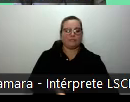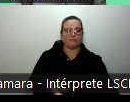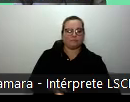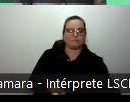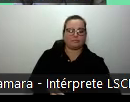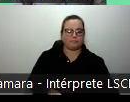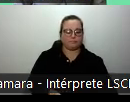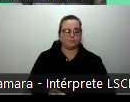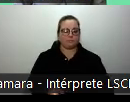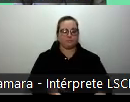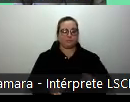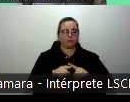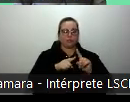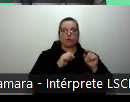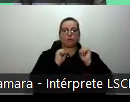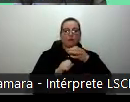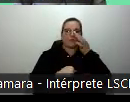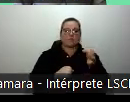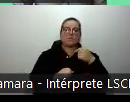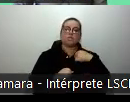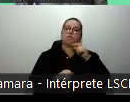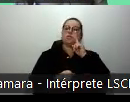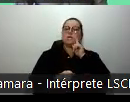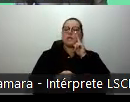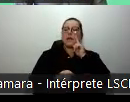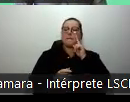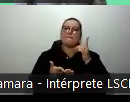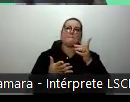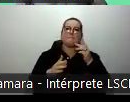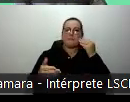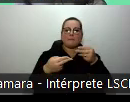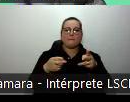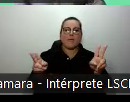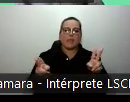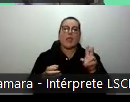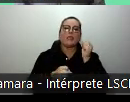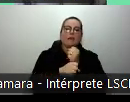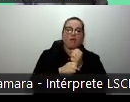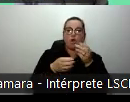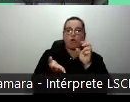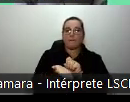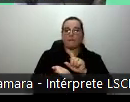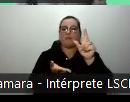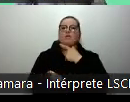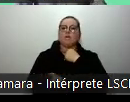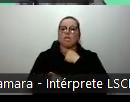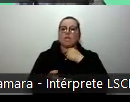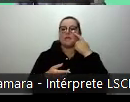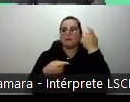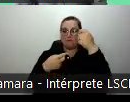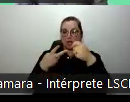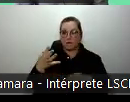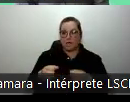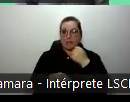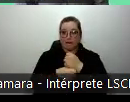quiero tener metas sobre empleo y emprendimiento y podría serc algo así sabes qué Yo quiero tener una buena evaluación en mi trabajo